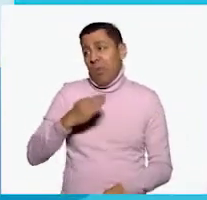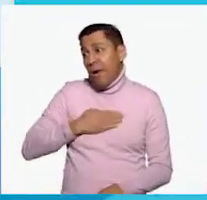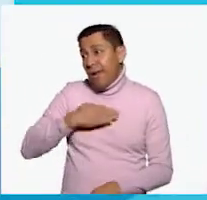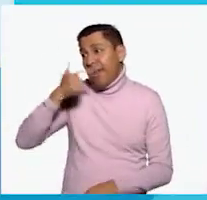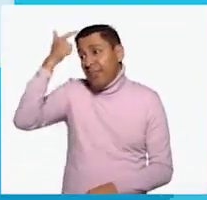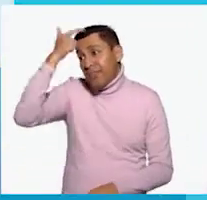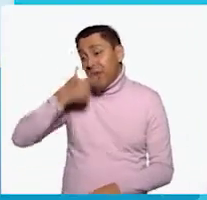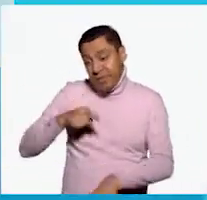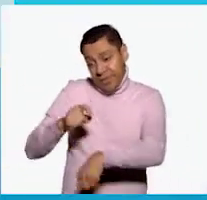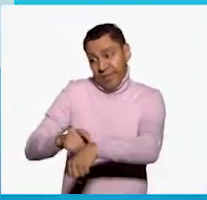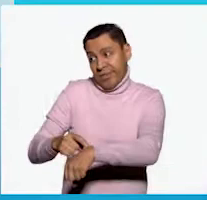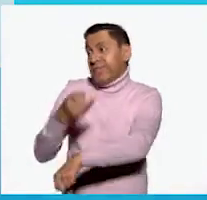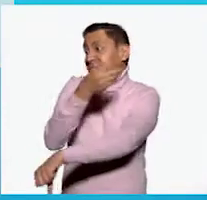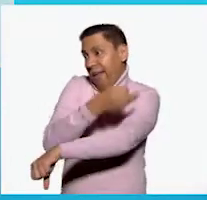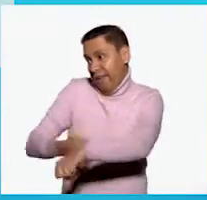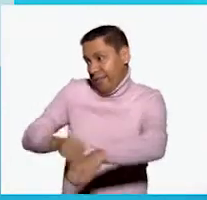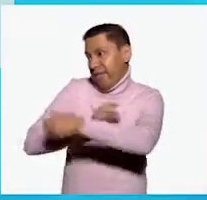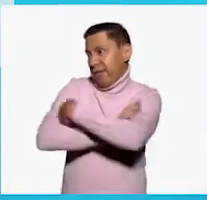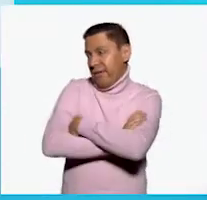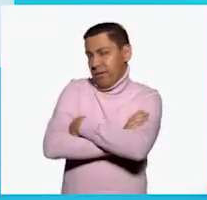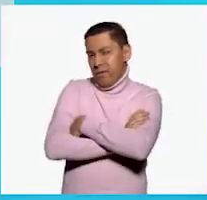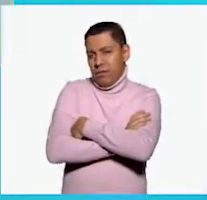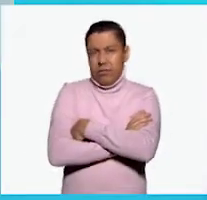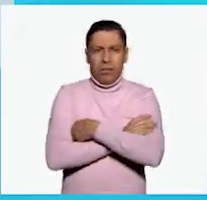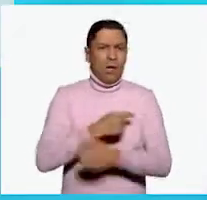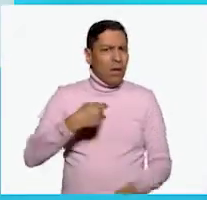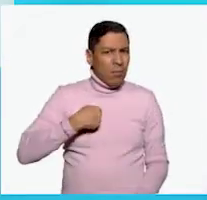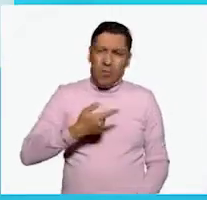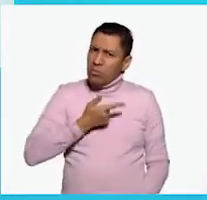noches. Esas bromas no me gustan.